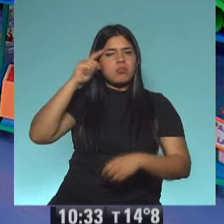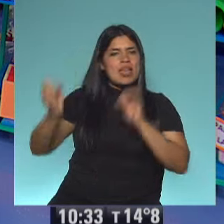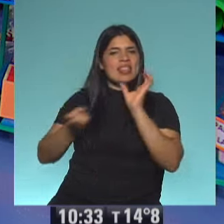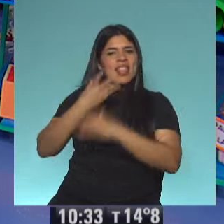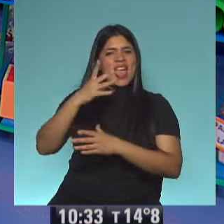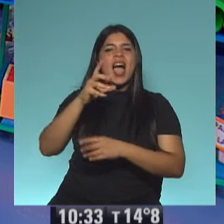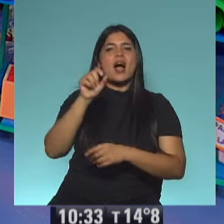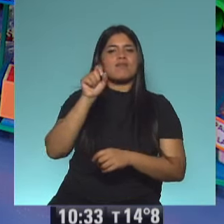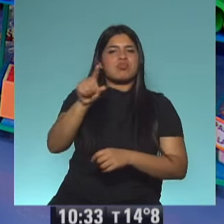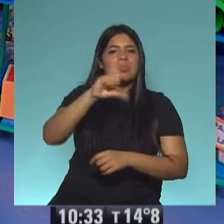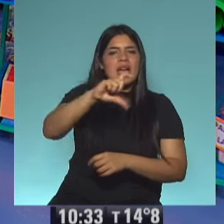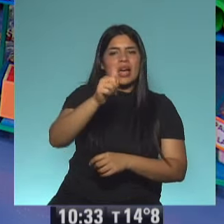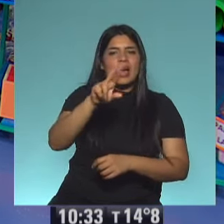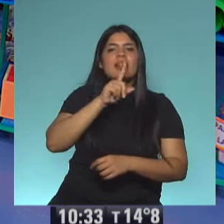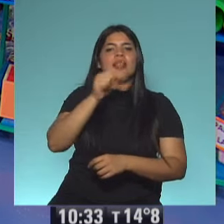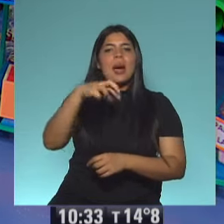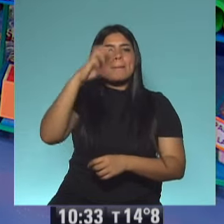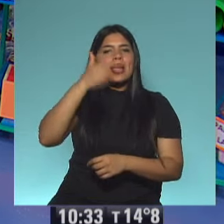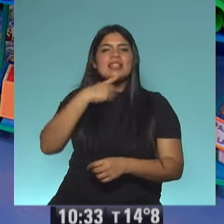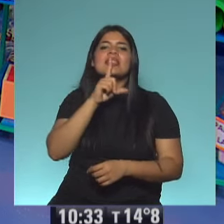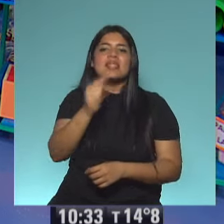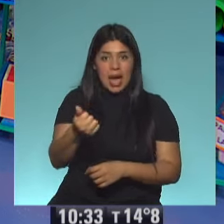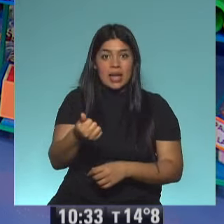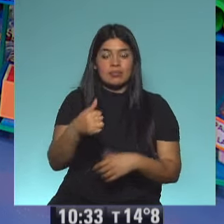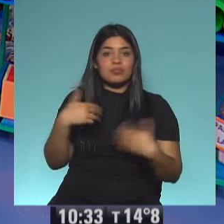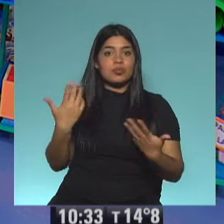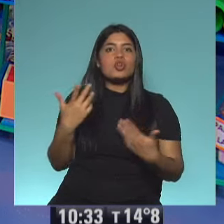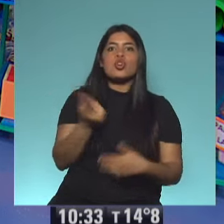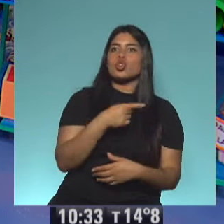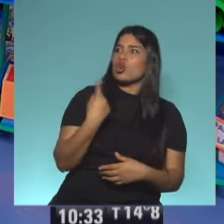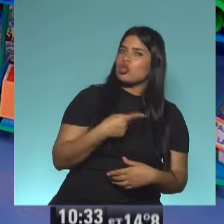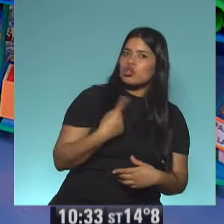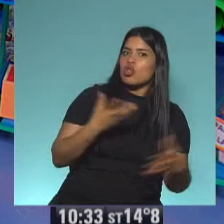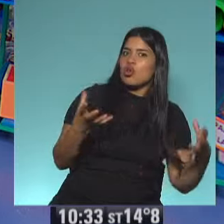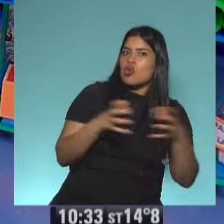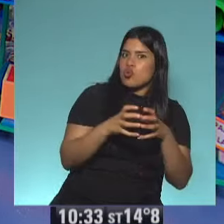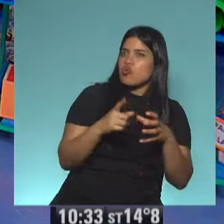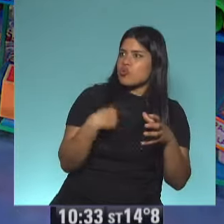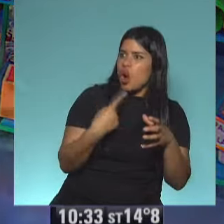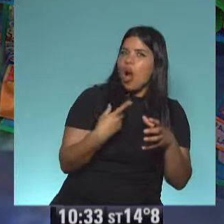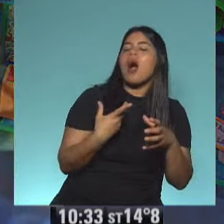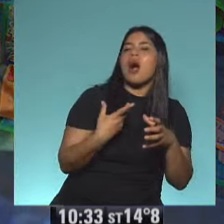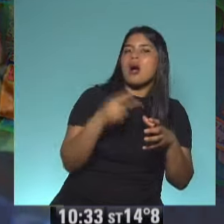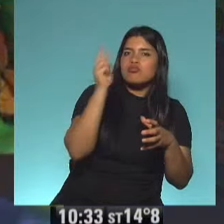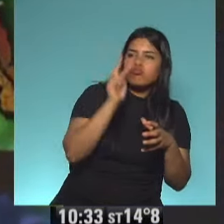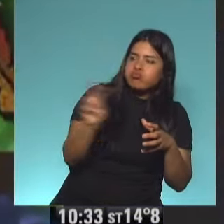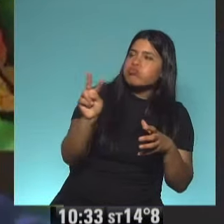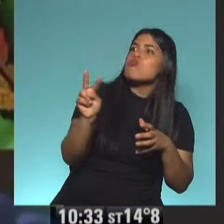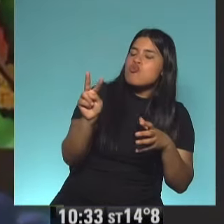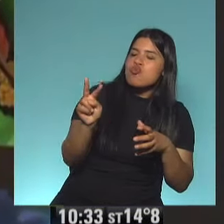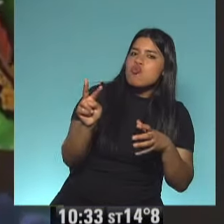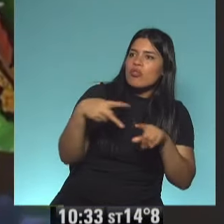con muñecos gigantes, e incluso nosotras como agrupación tomamos una técnica que él usó